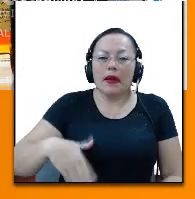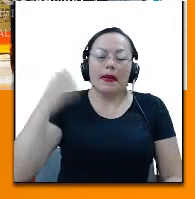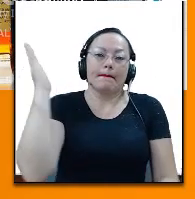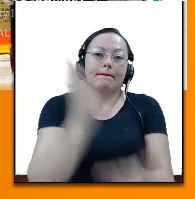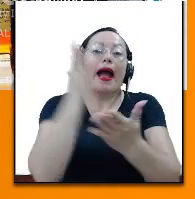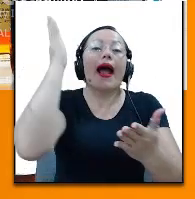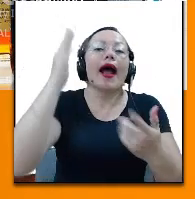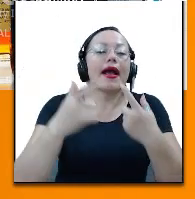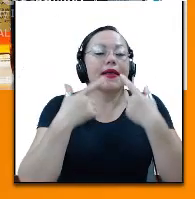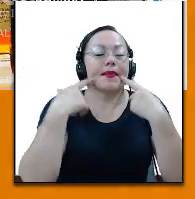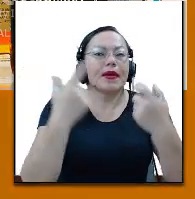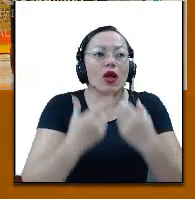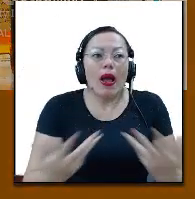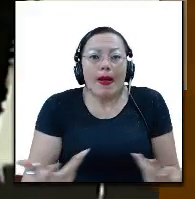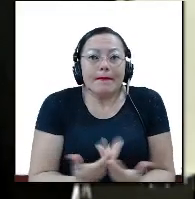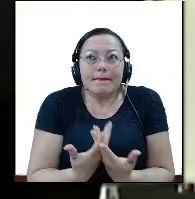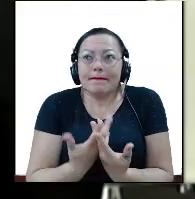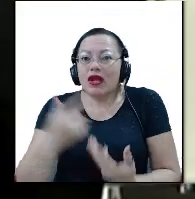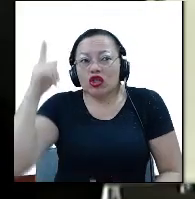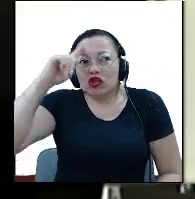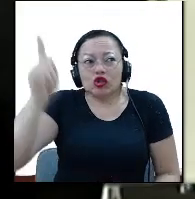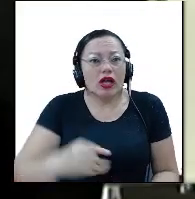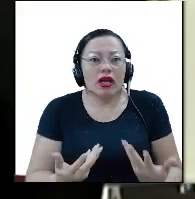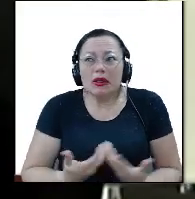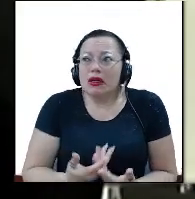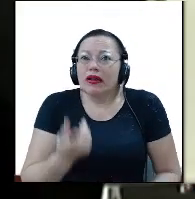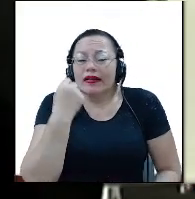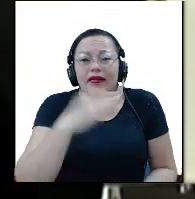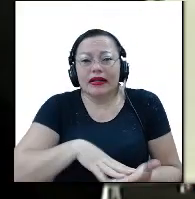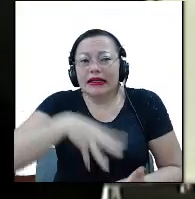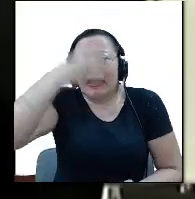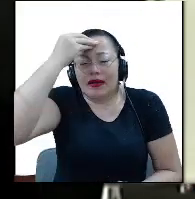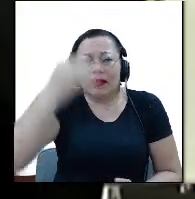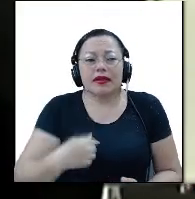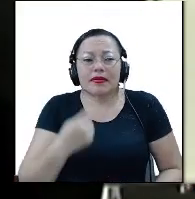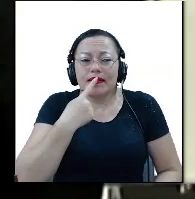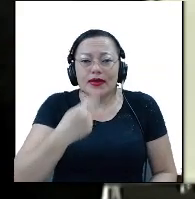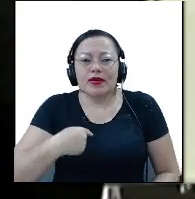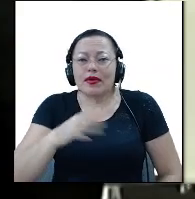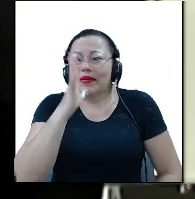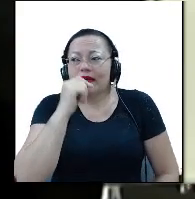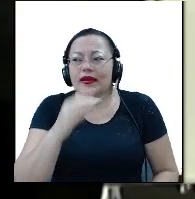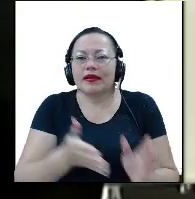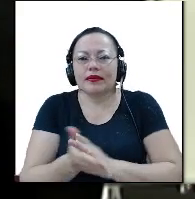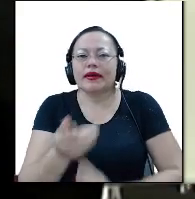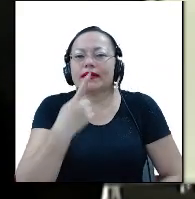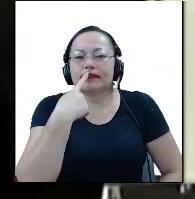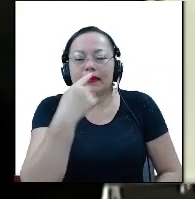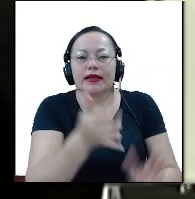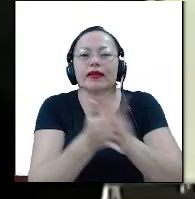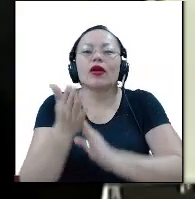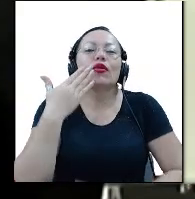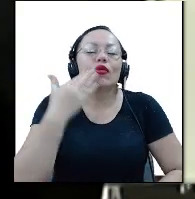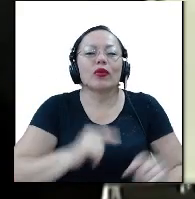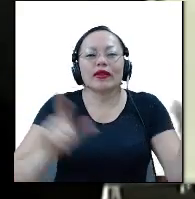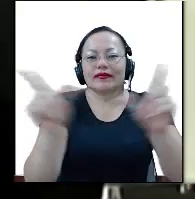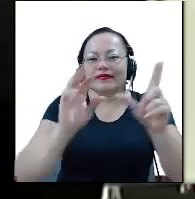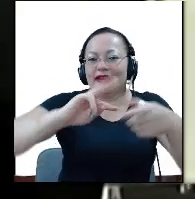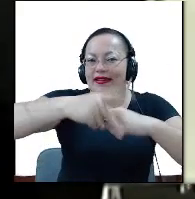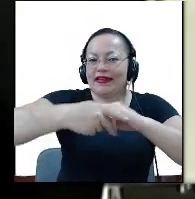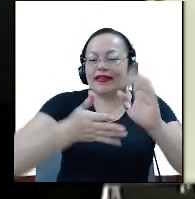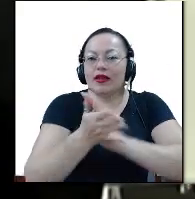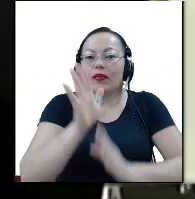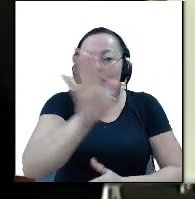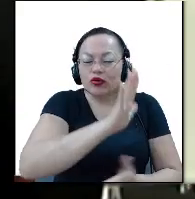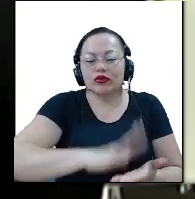del desconocimiento, del que yo no sabía, de que a mí nadie me dijo, ¿por dónde lo dijeron? Lo dijeron por el canal Visión Dorada. Entonces, para